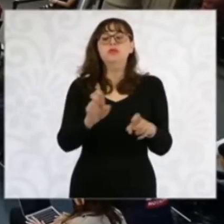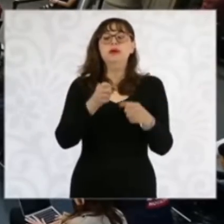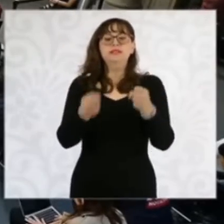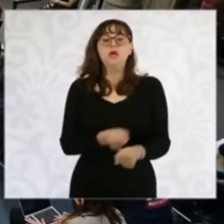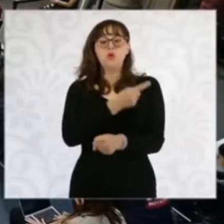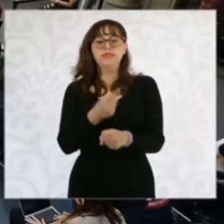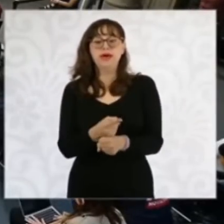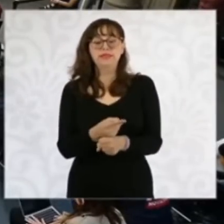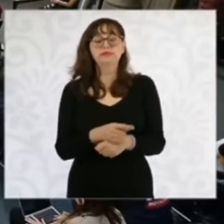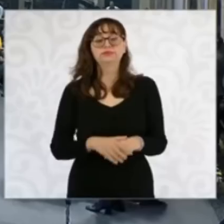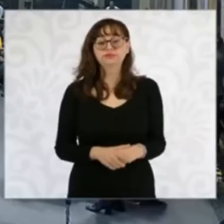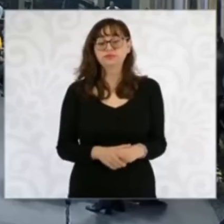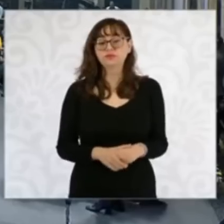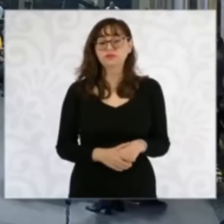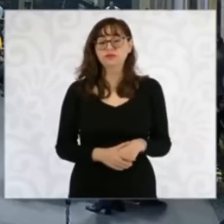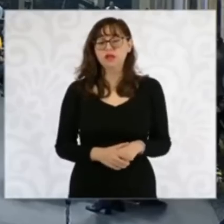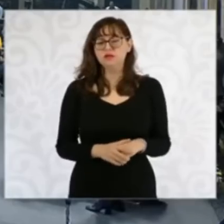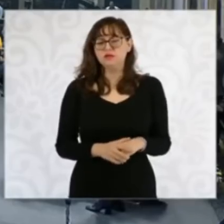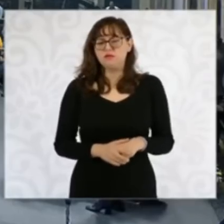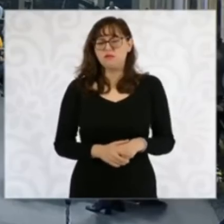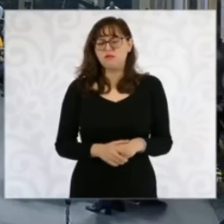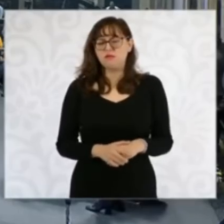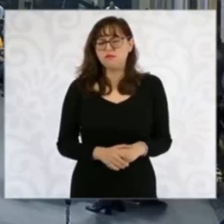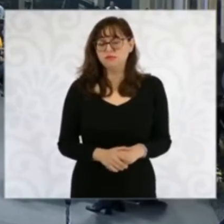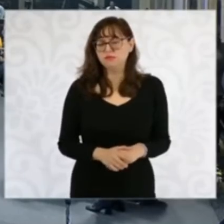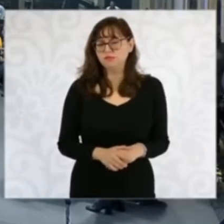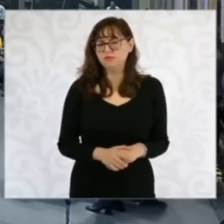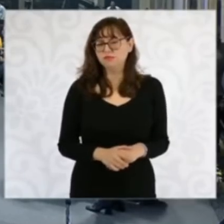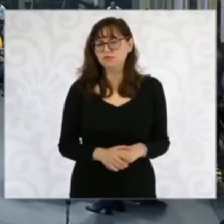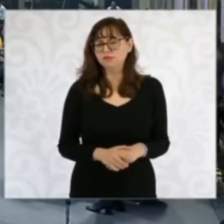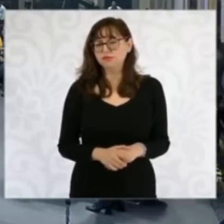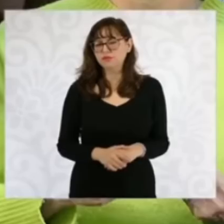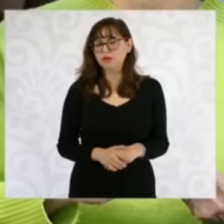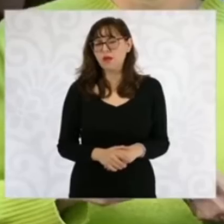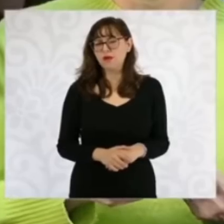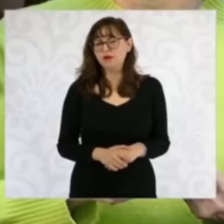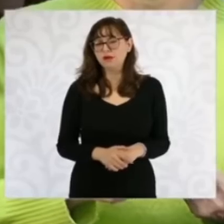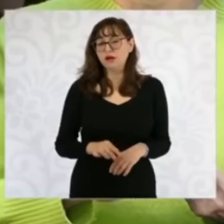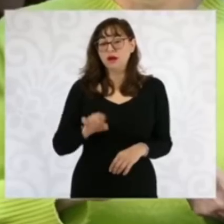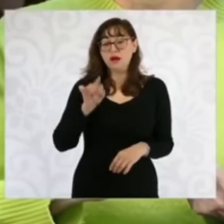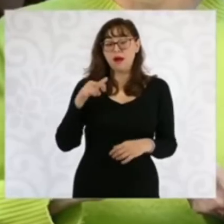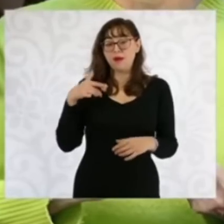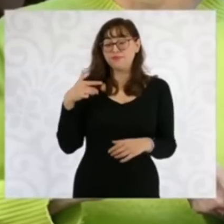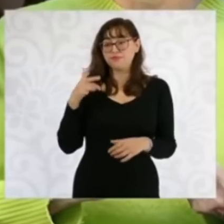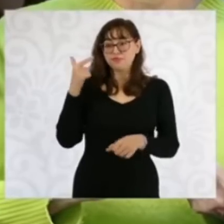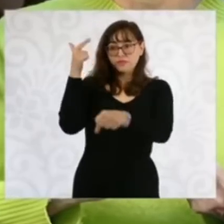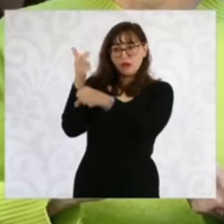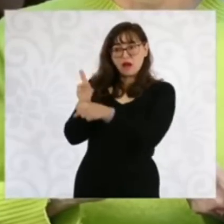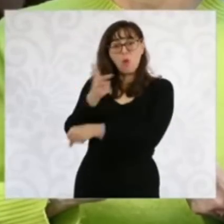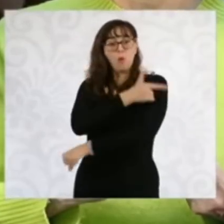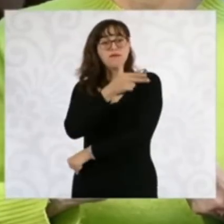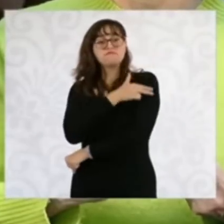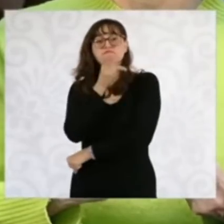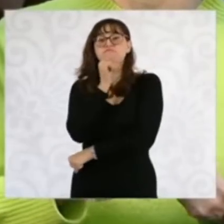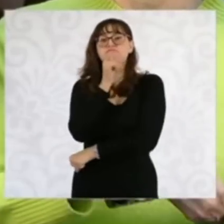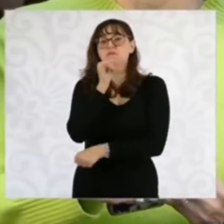reportado recientemente un incidente de elementos de la Guardia Nacional que estuvieron involucrados en un accidente bajo los efectos del alcohol. Mi pregunta sería, ¿qué acciones